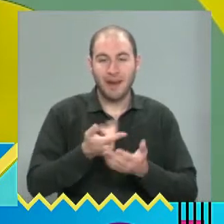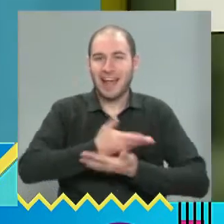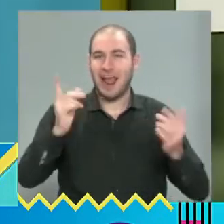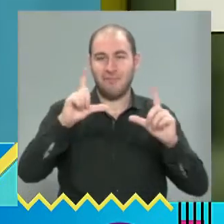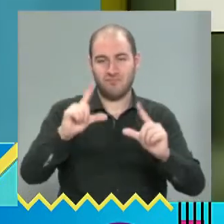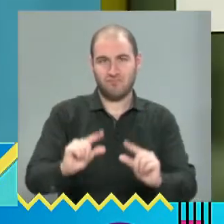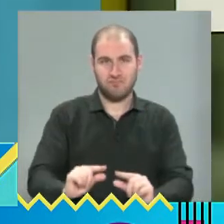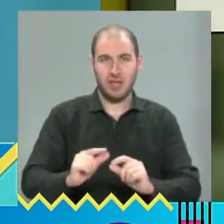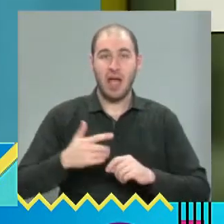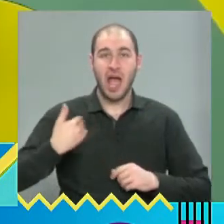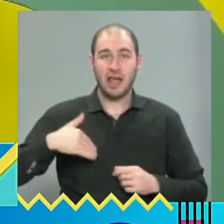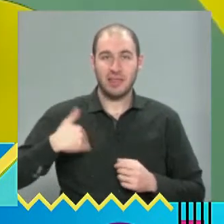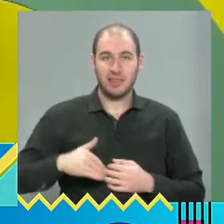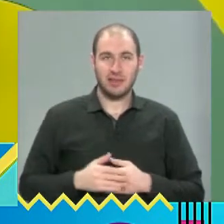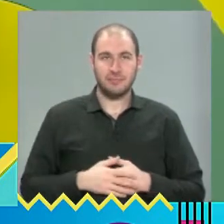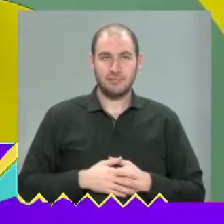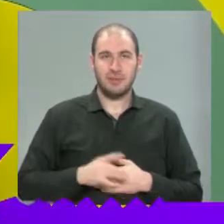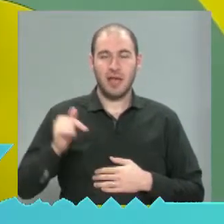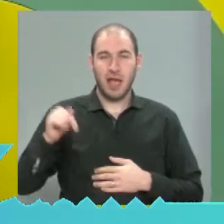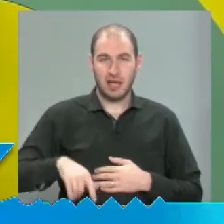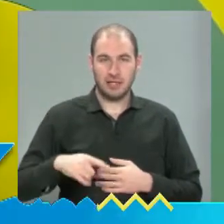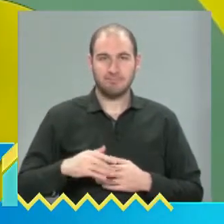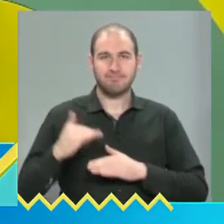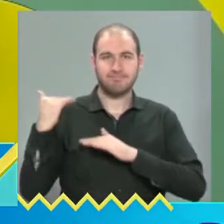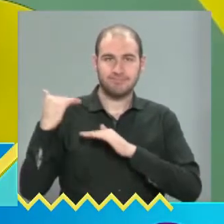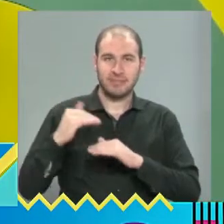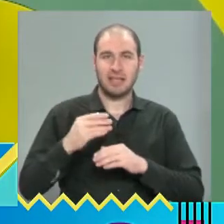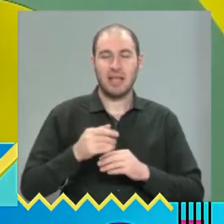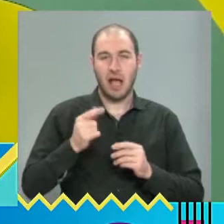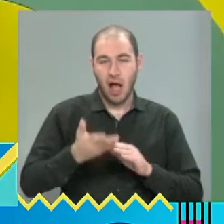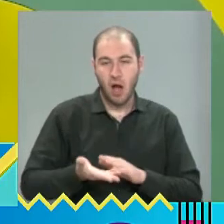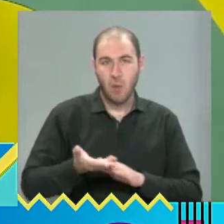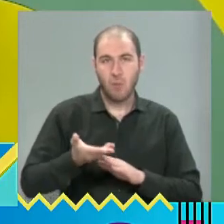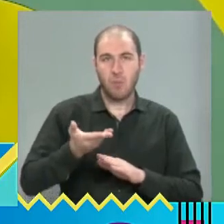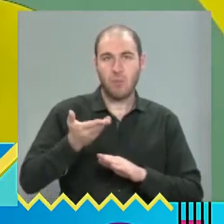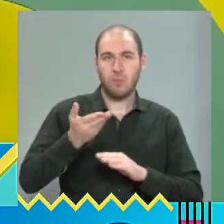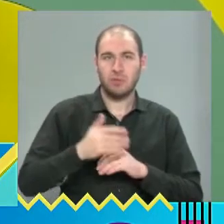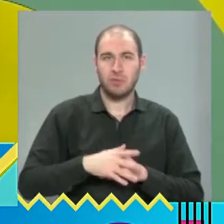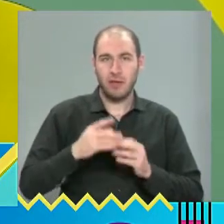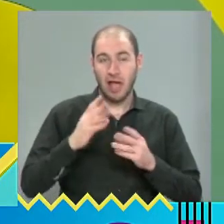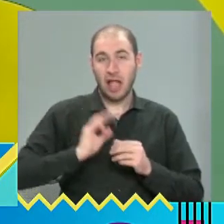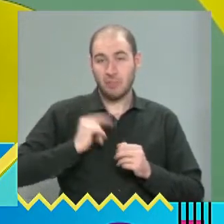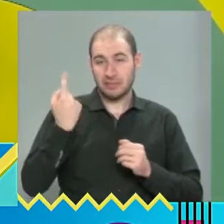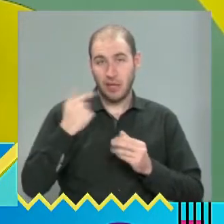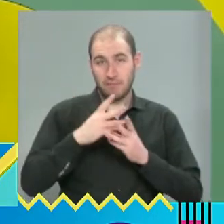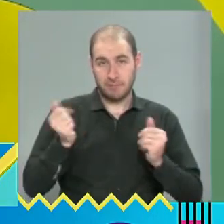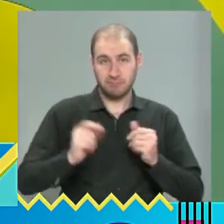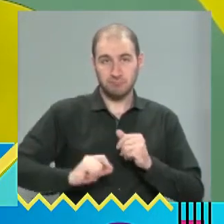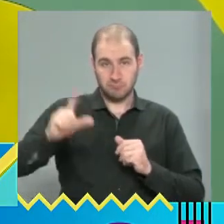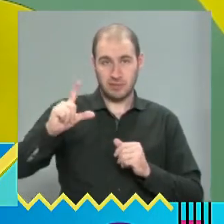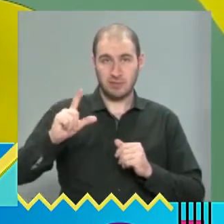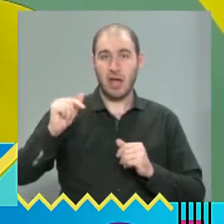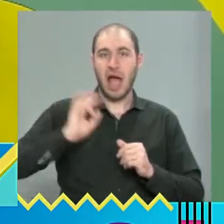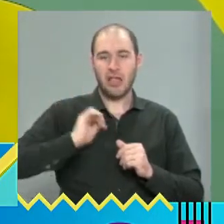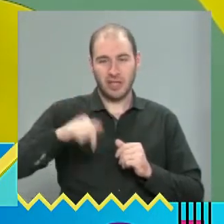masivo. Argentina está atravesando, y si bien las tasas de crecimiento han cerrado el año pasado con crecimiento y este